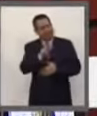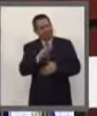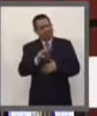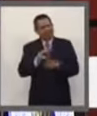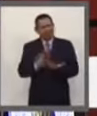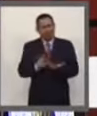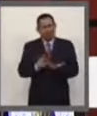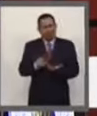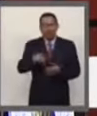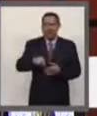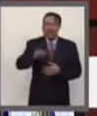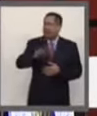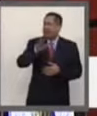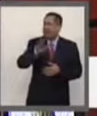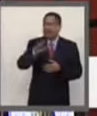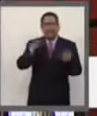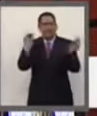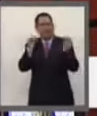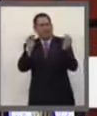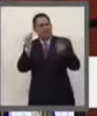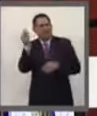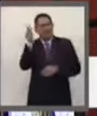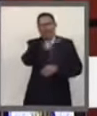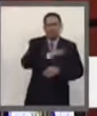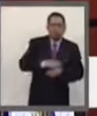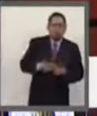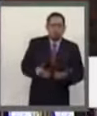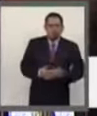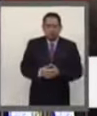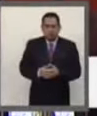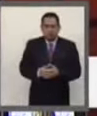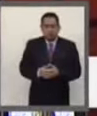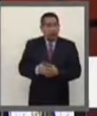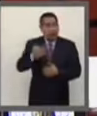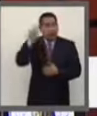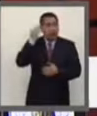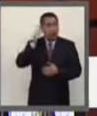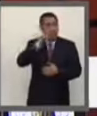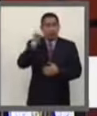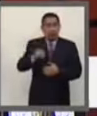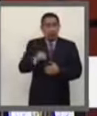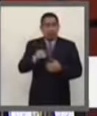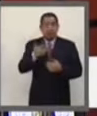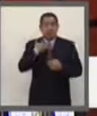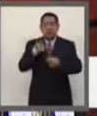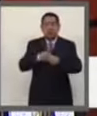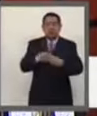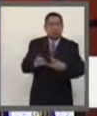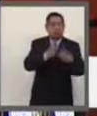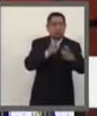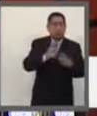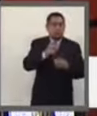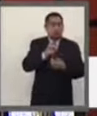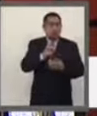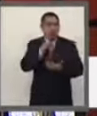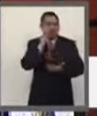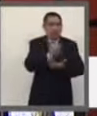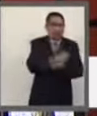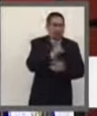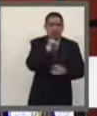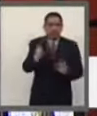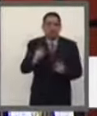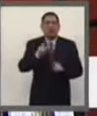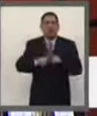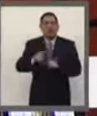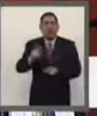damos falsos debates. Quien nunca dio la cara frente al huachicol fueron los pasados gobiernos federales, que